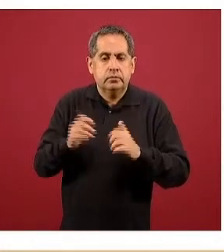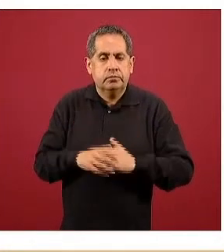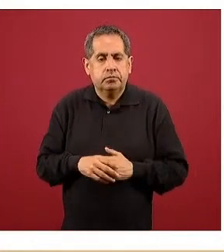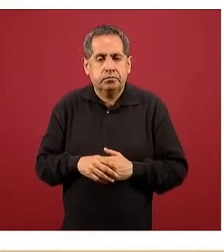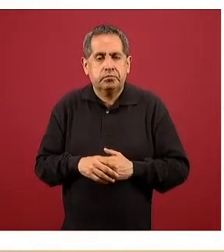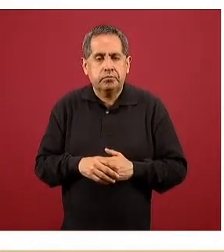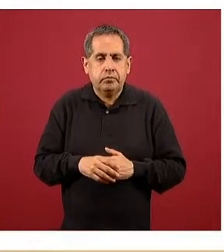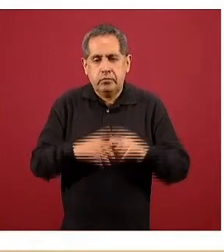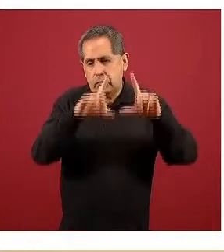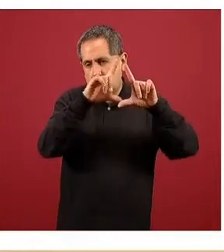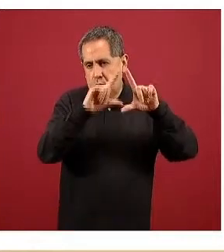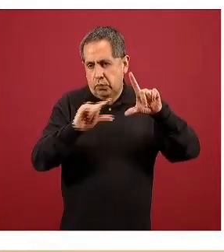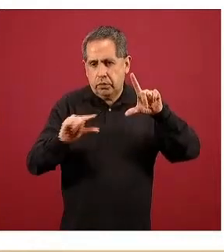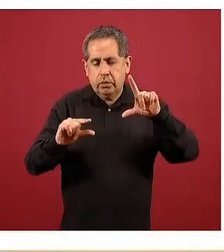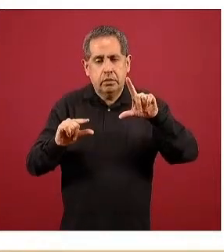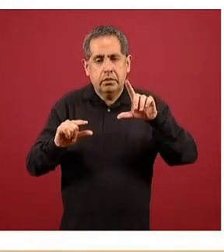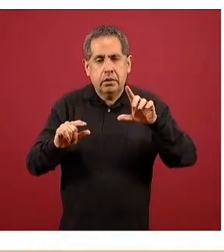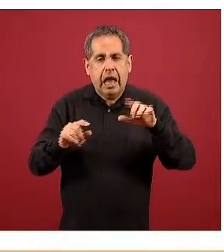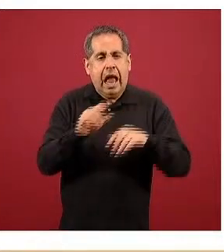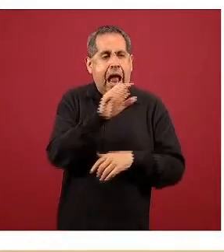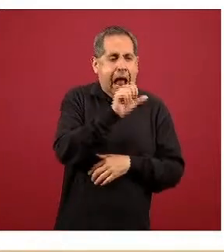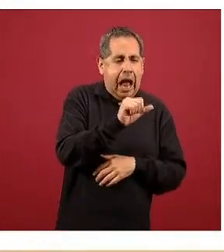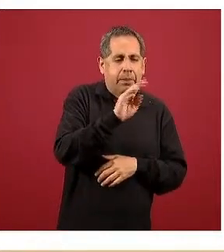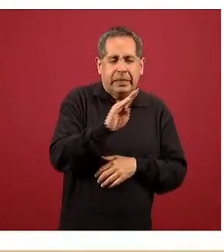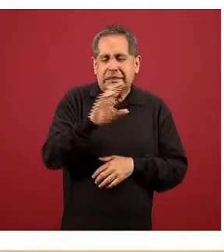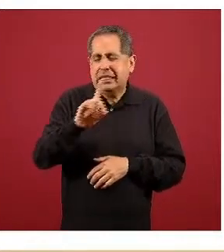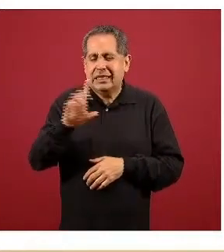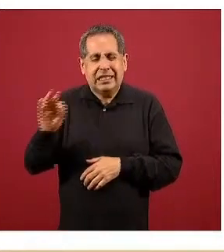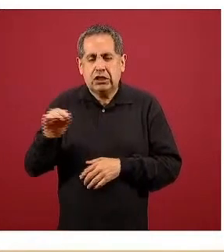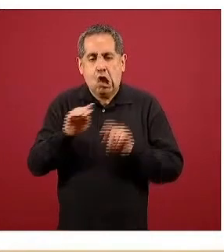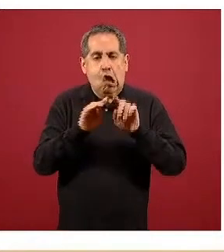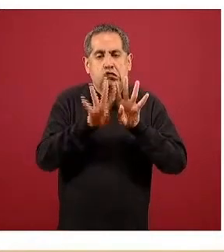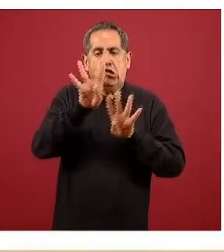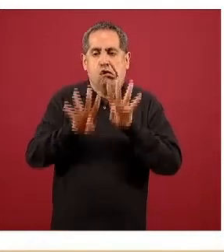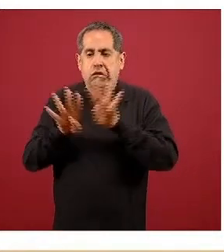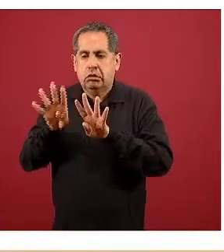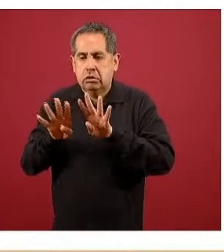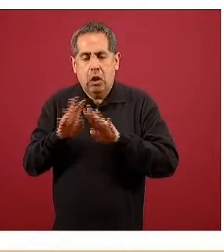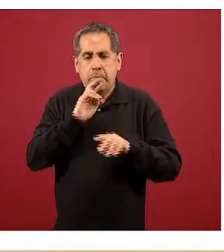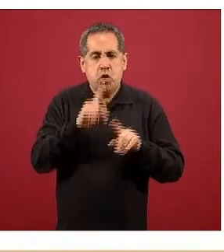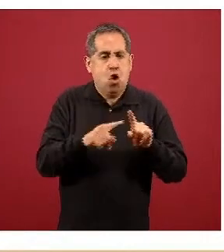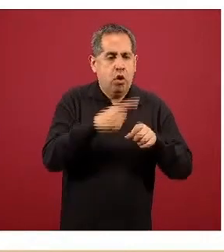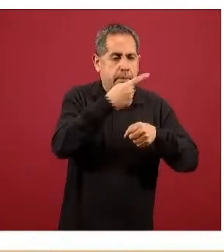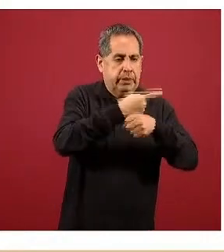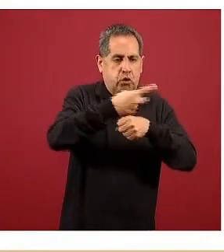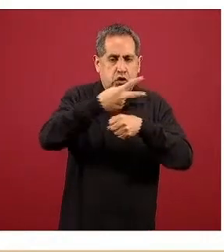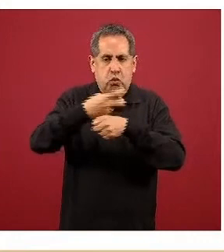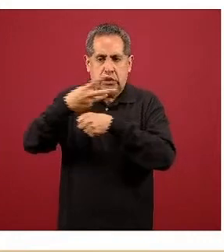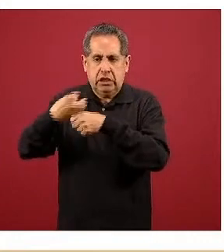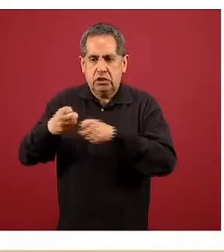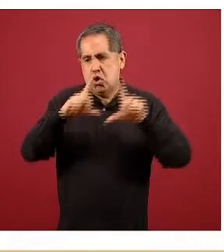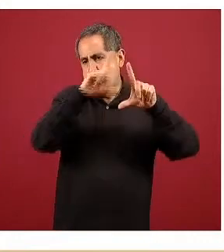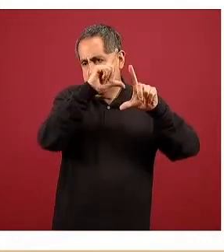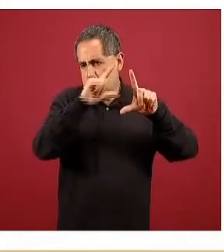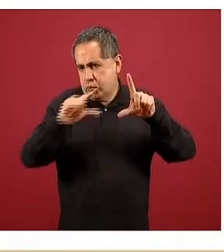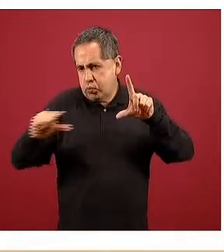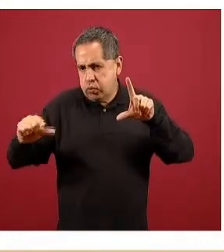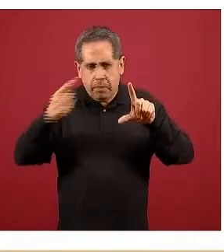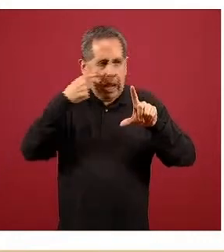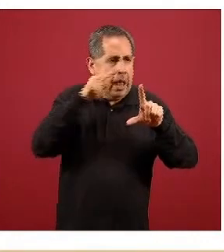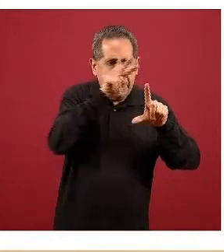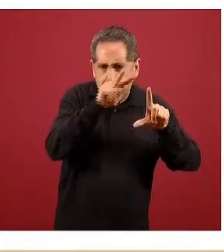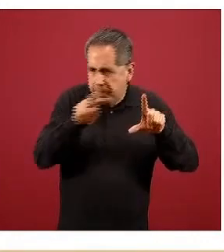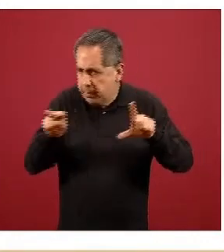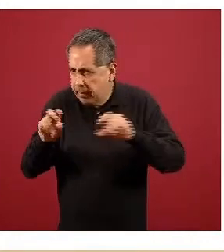orden alfabético y la gráfica se va a ver así. Es simple y sencillamente para ordenar, no es porque Nayarit, Nuevo